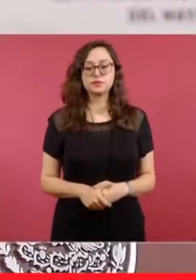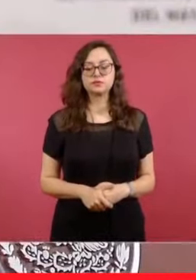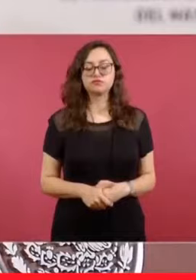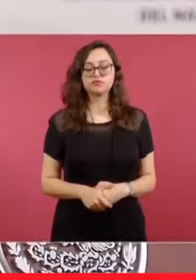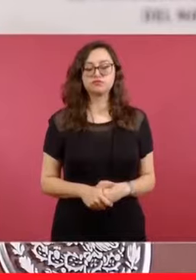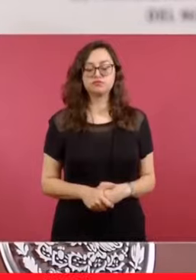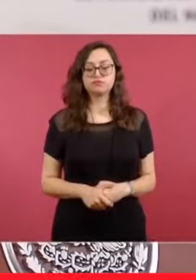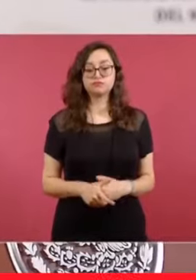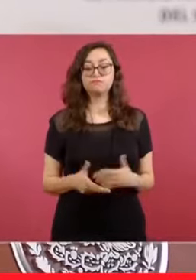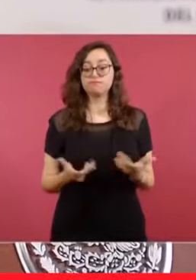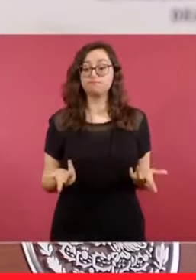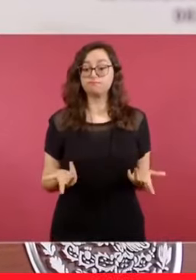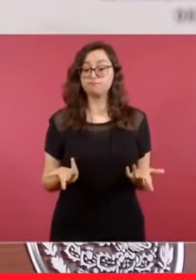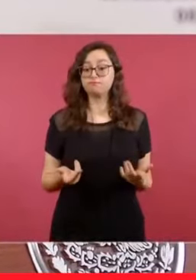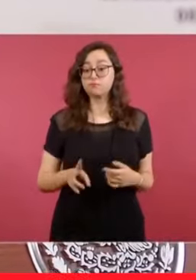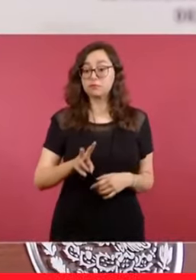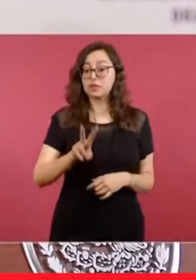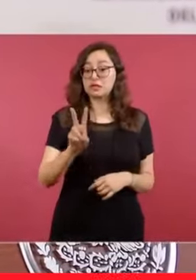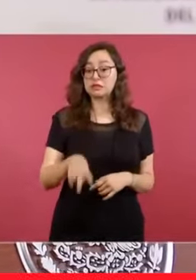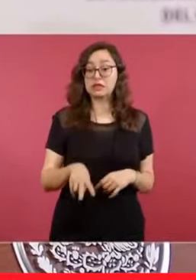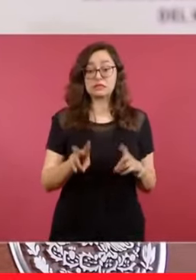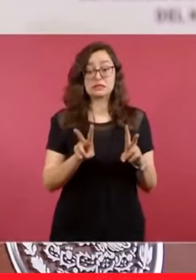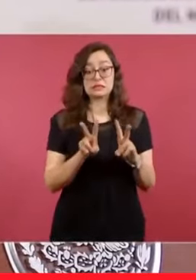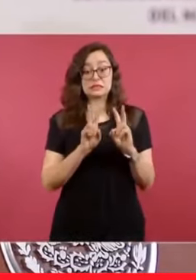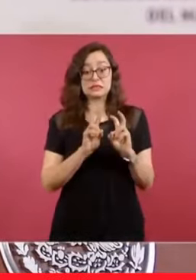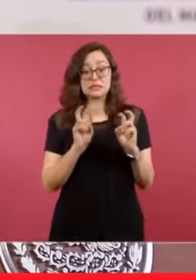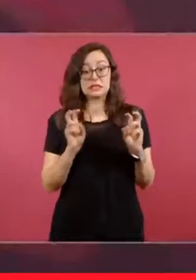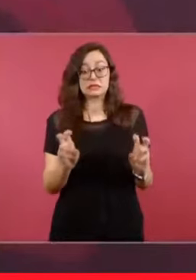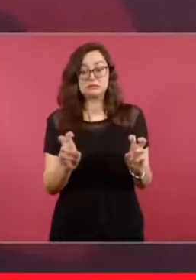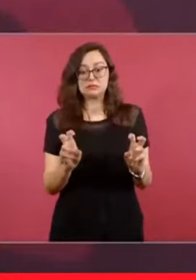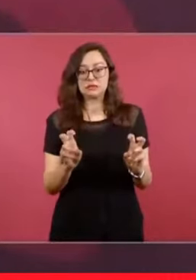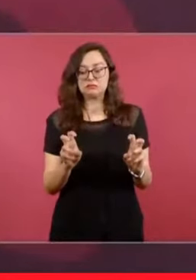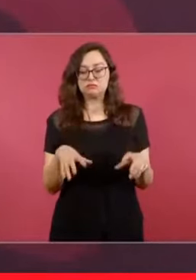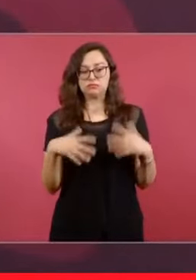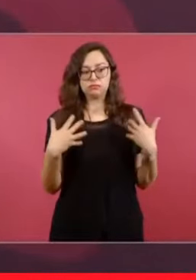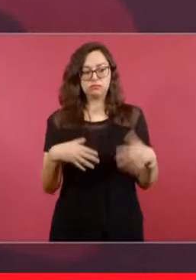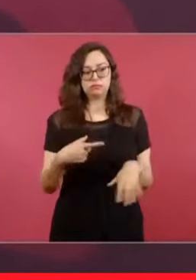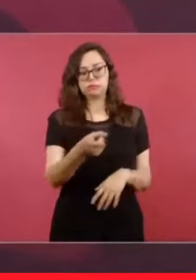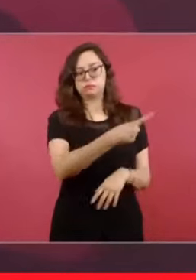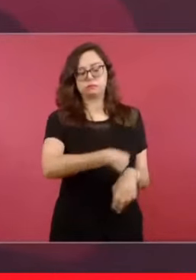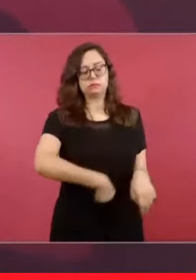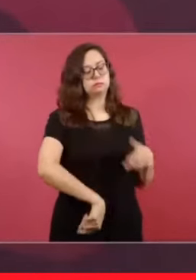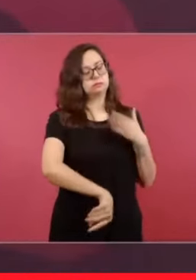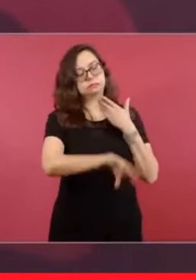que provocó mucha reacción